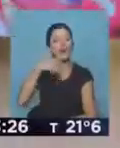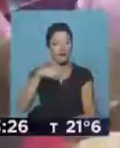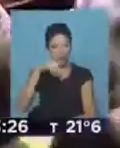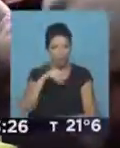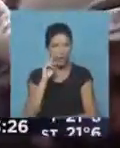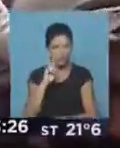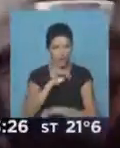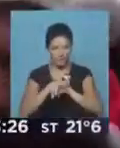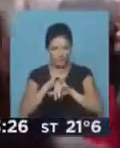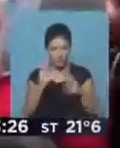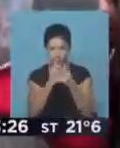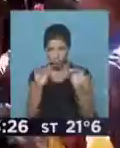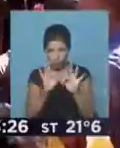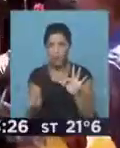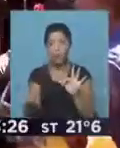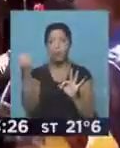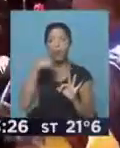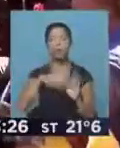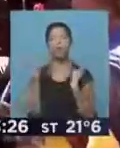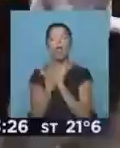analizamos.